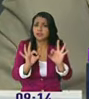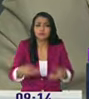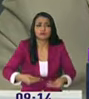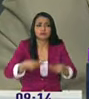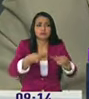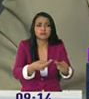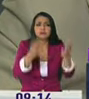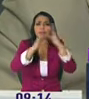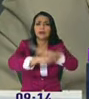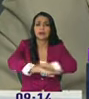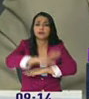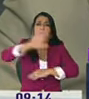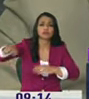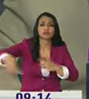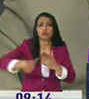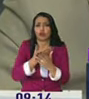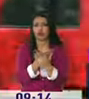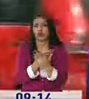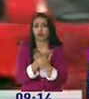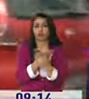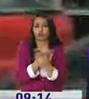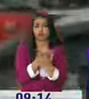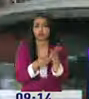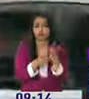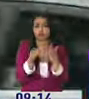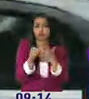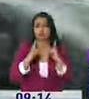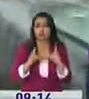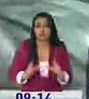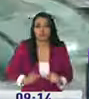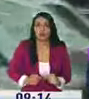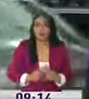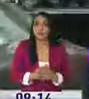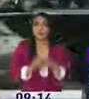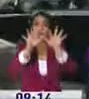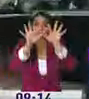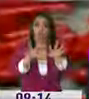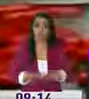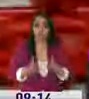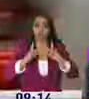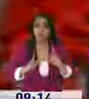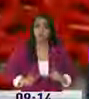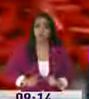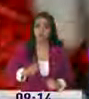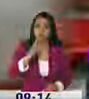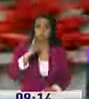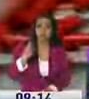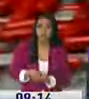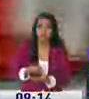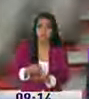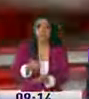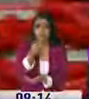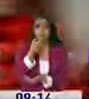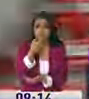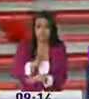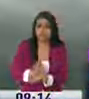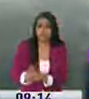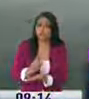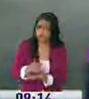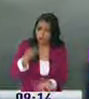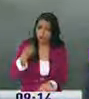gratuitamente en todo el Sistema Nacional de Salud. En la Secretaría de Salud asegura que no se ha descuidado la adquisición de medicamentos. Es así que en